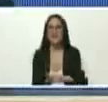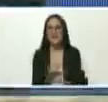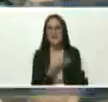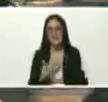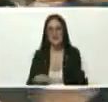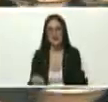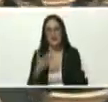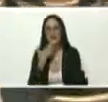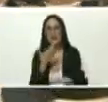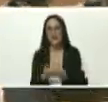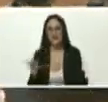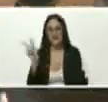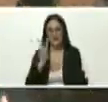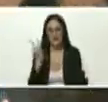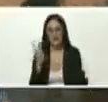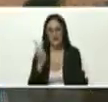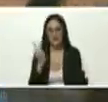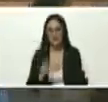presidente. Gracias, Venezuela.